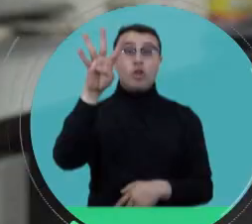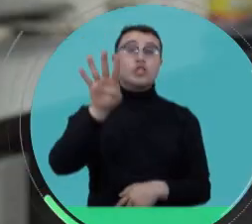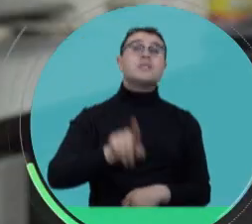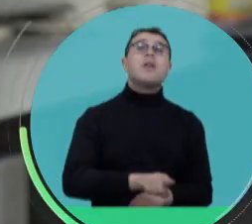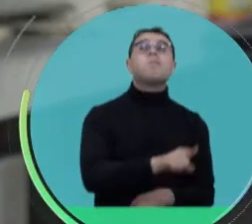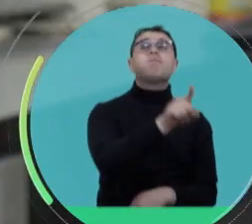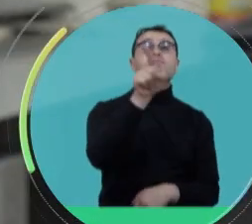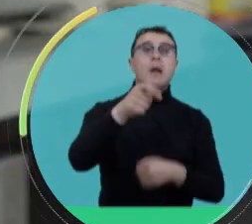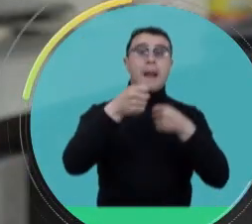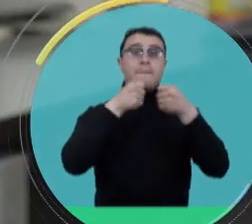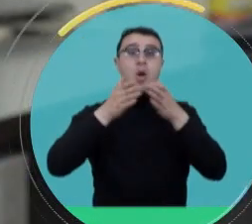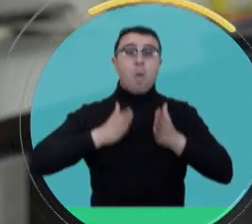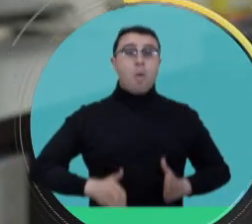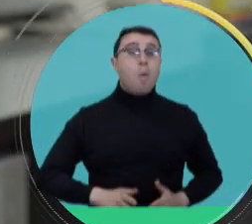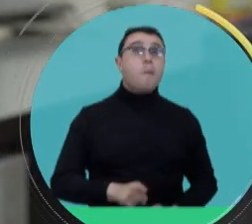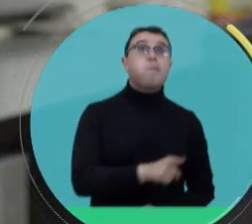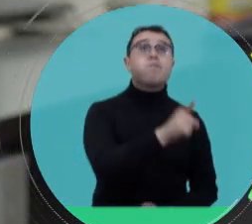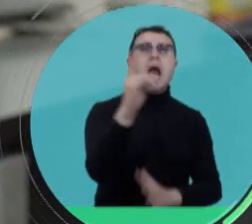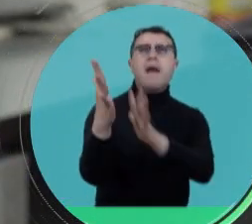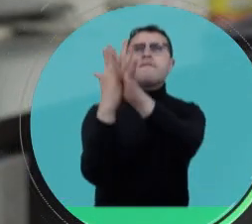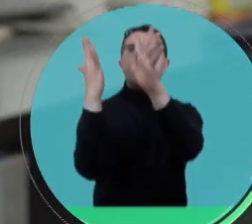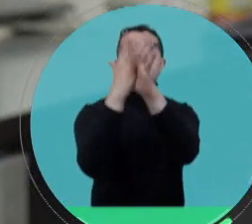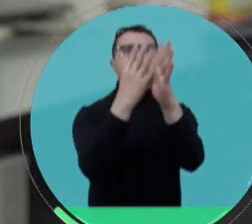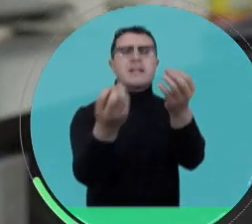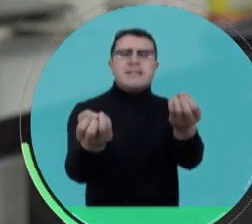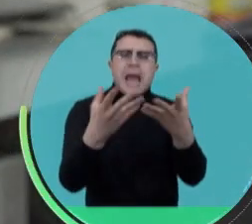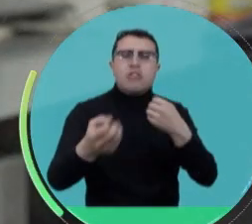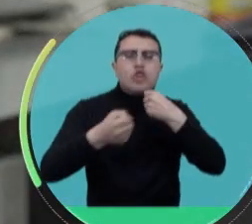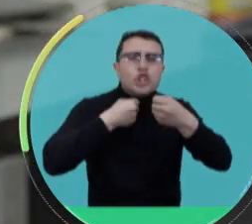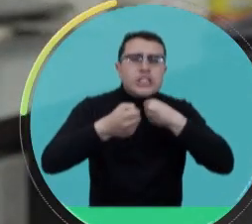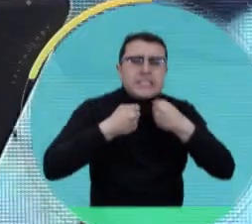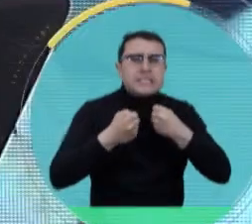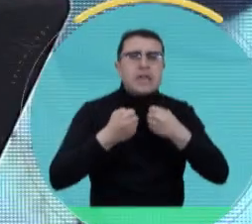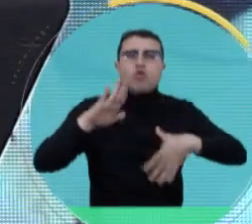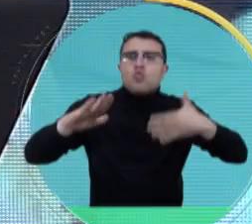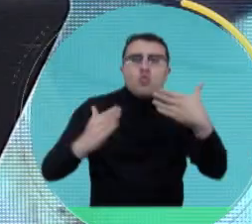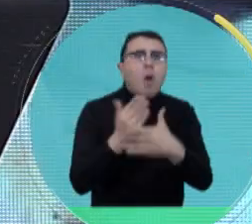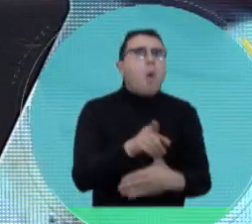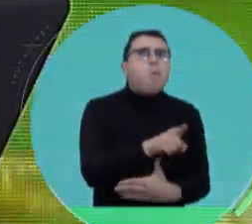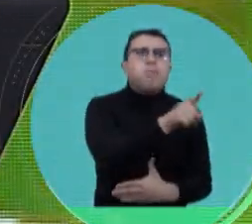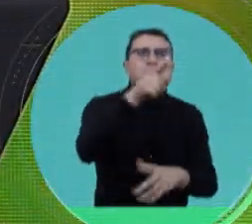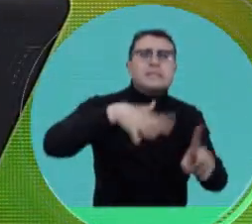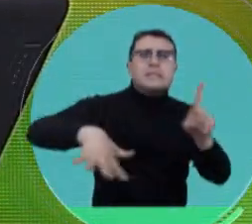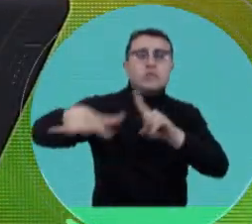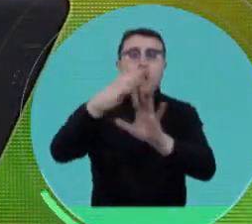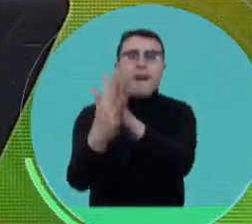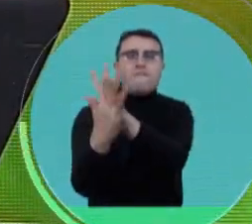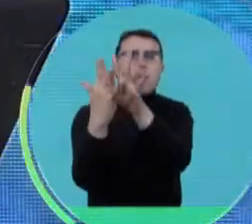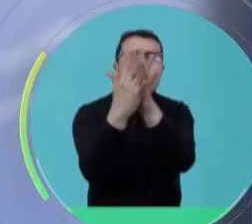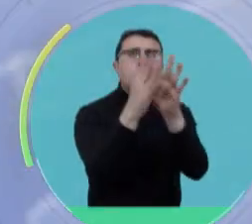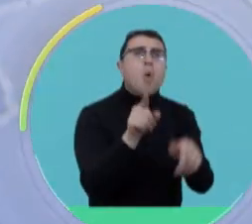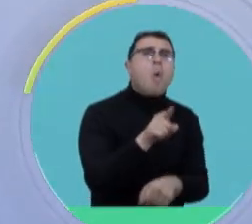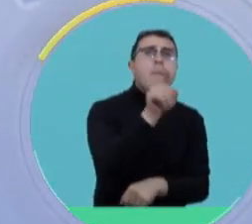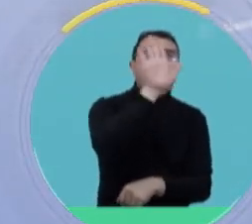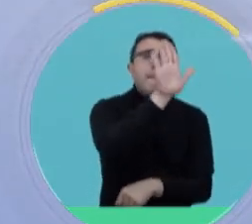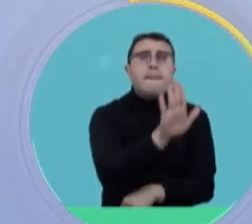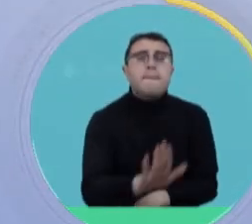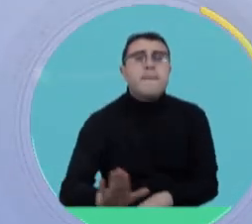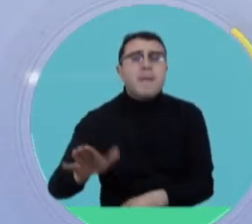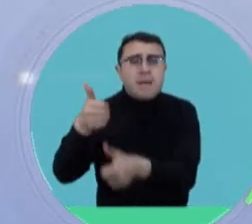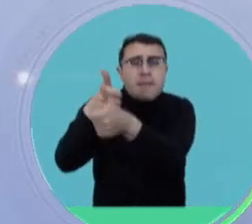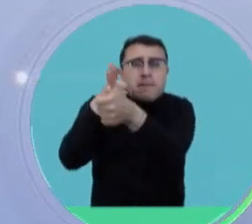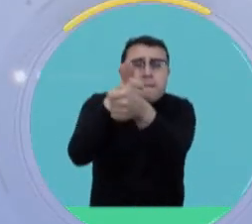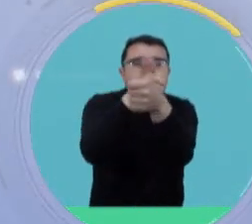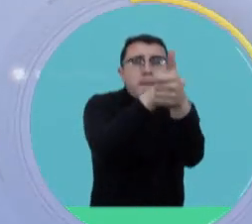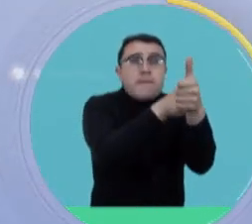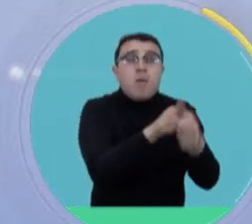corresponsables en los 14 departamentos podemos tener noticias de actualidad y podemos tener información